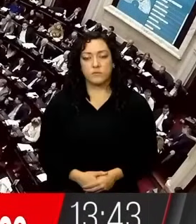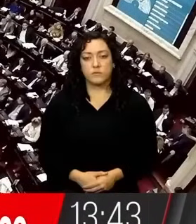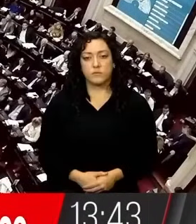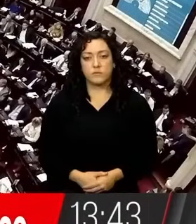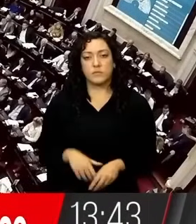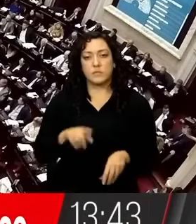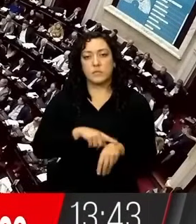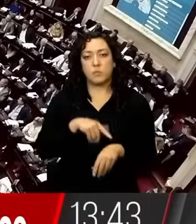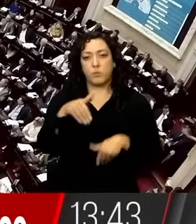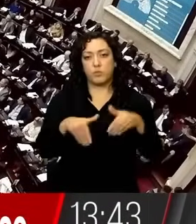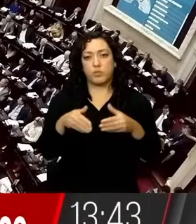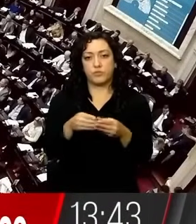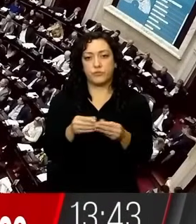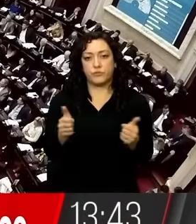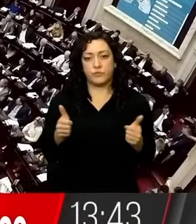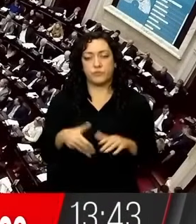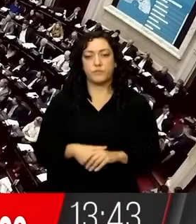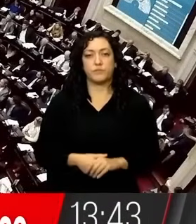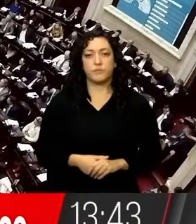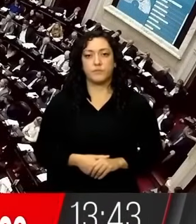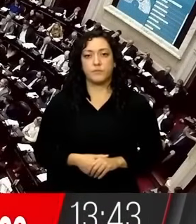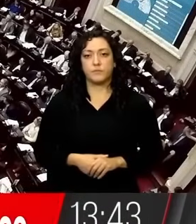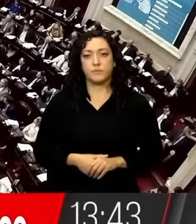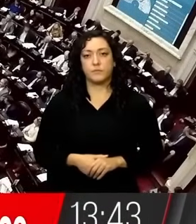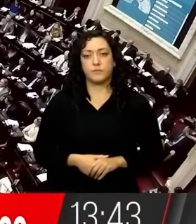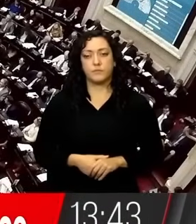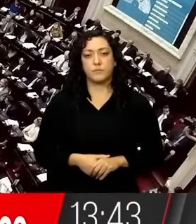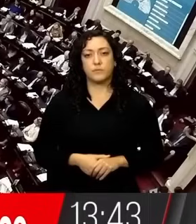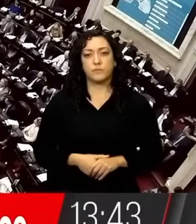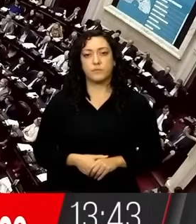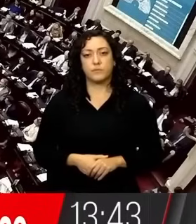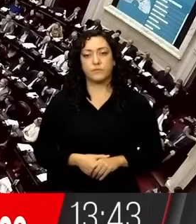Ha finalizado el tiempo. Vamos.